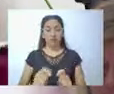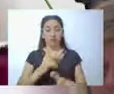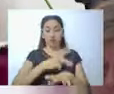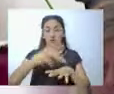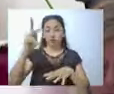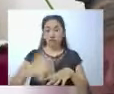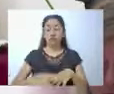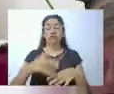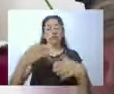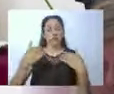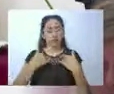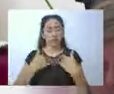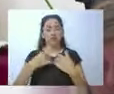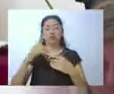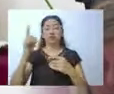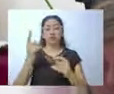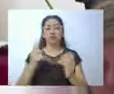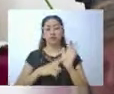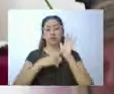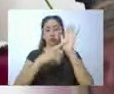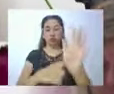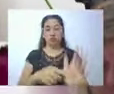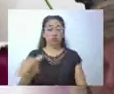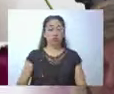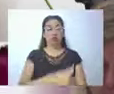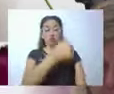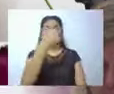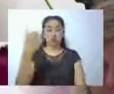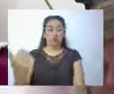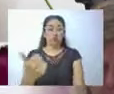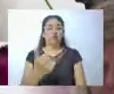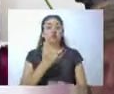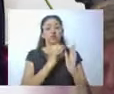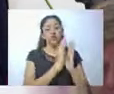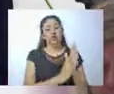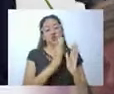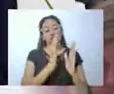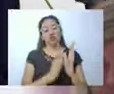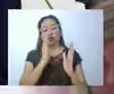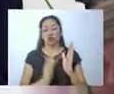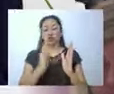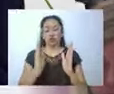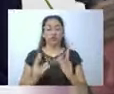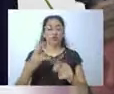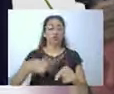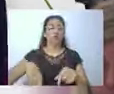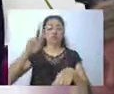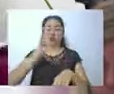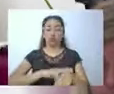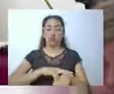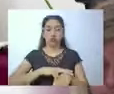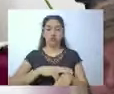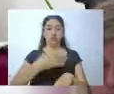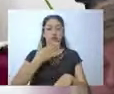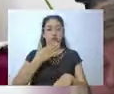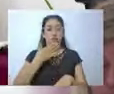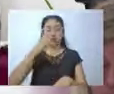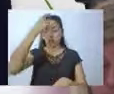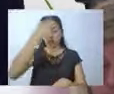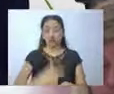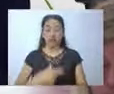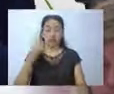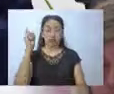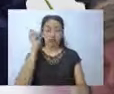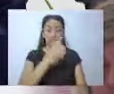su momento. Lo otro simplemente es un procedimiento normal de un trabajo que le corresponde a un funcionario y que lógicamente, como lo dice la regidora